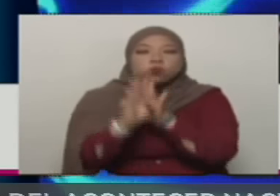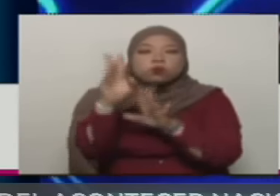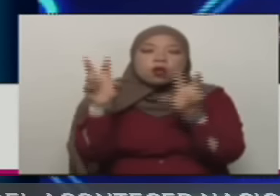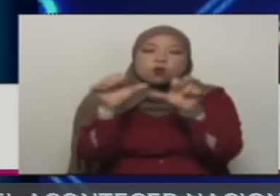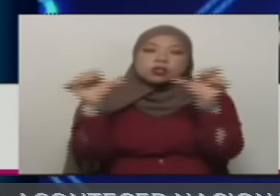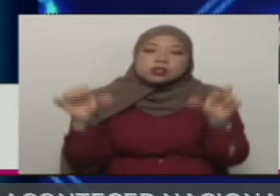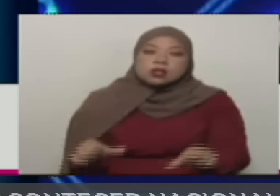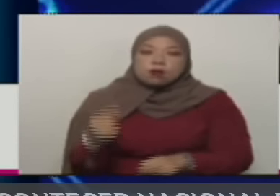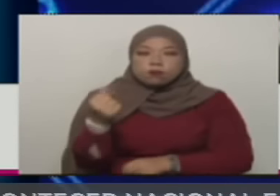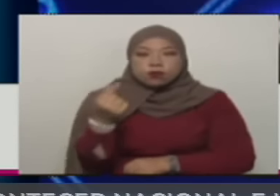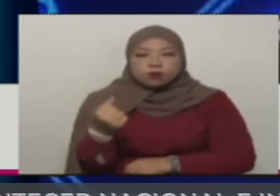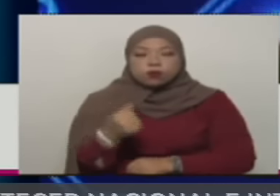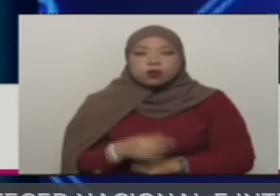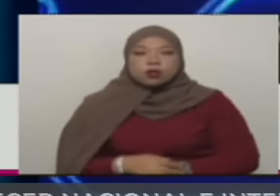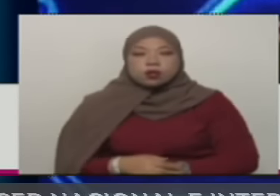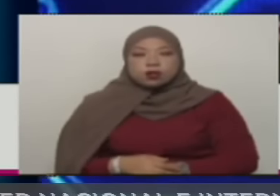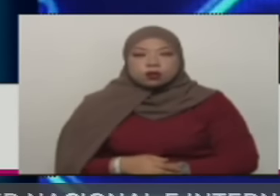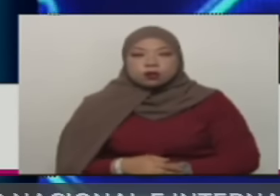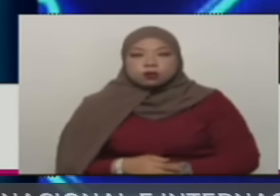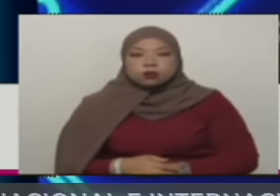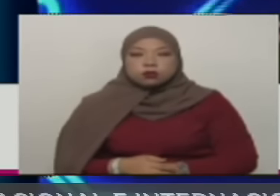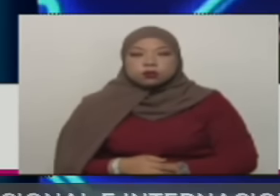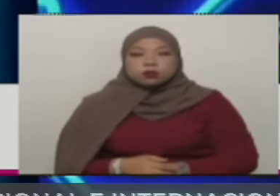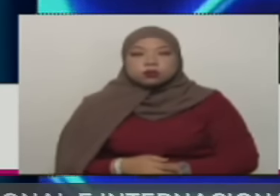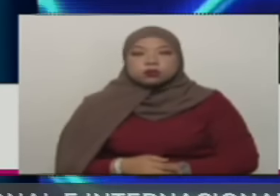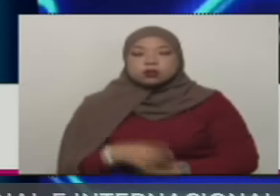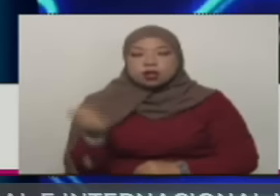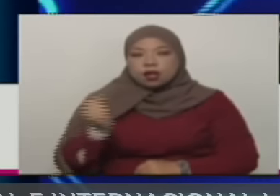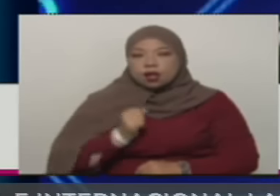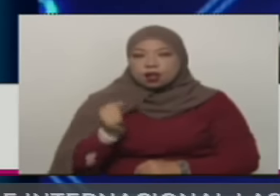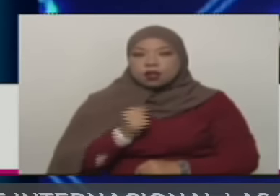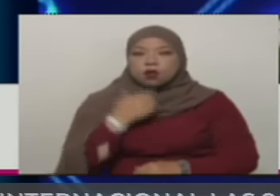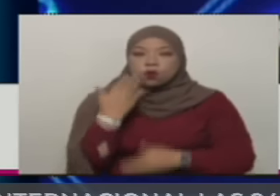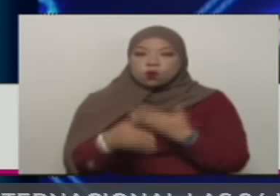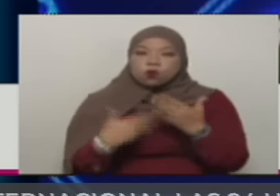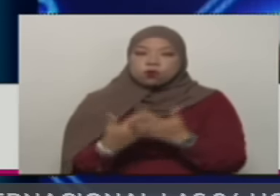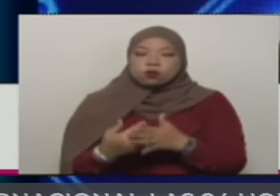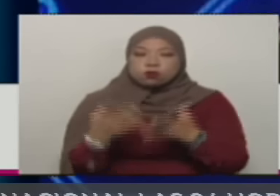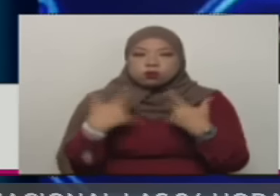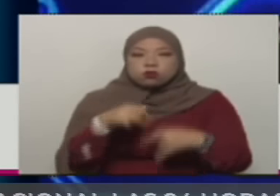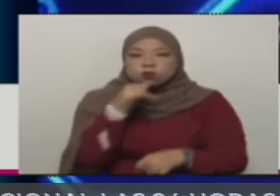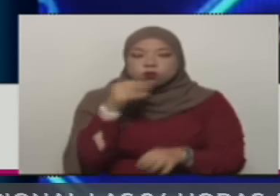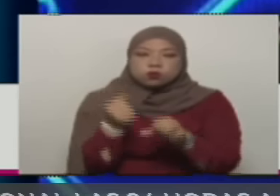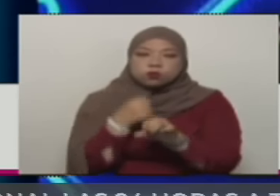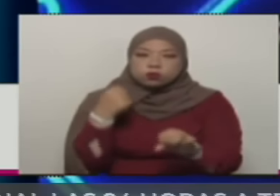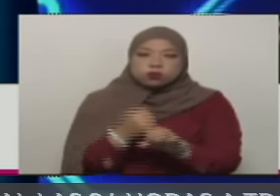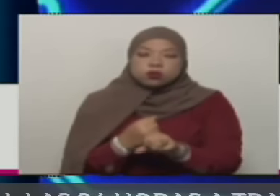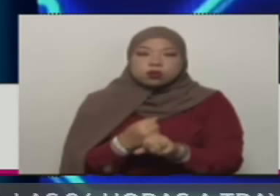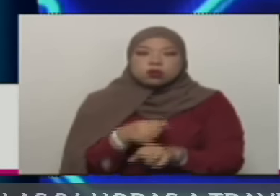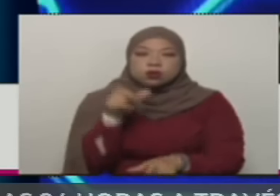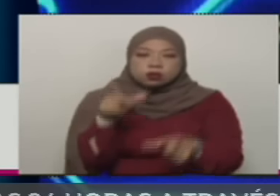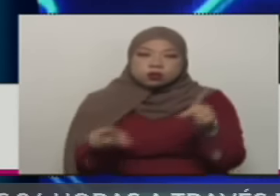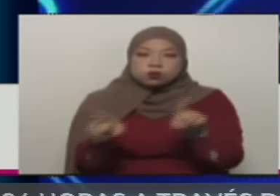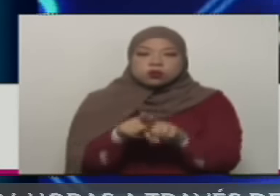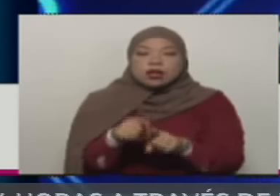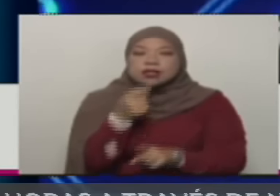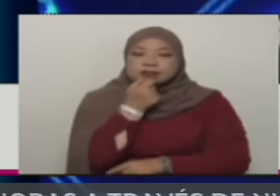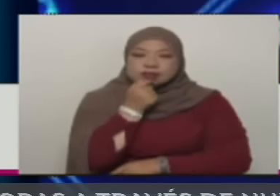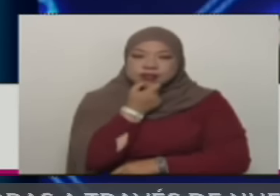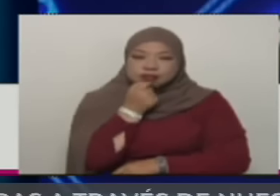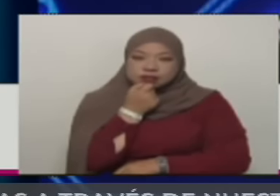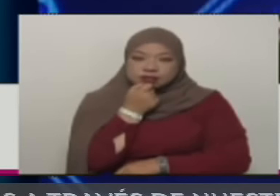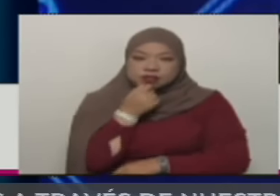economía, porque es ganar, ganar. Es cuando uno juega, win-win, que llaman en inglés. Correcto.